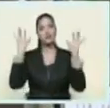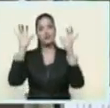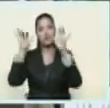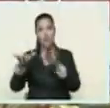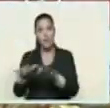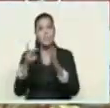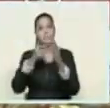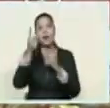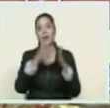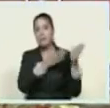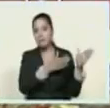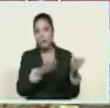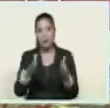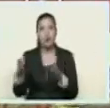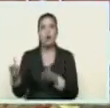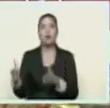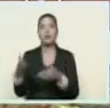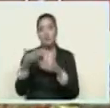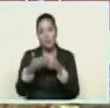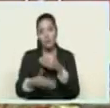parto del plan